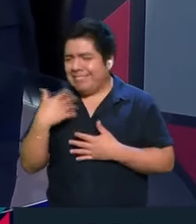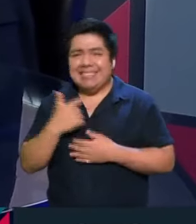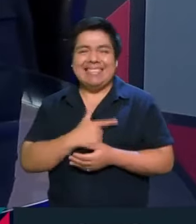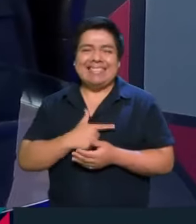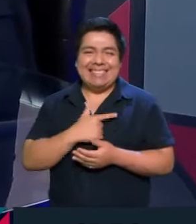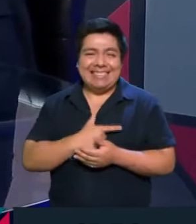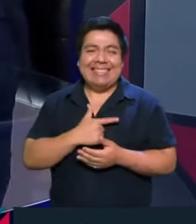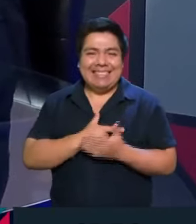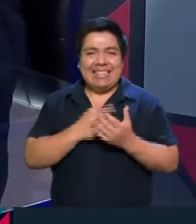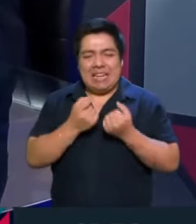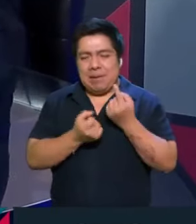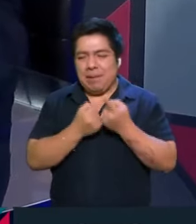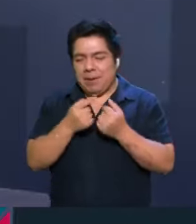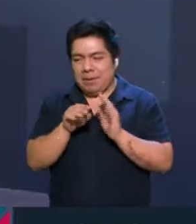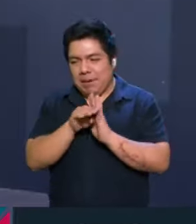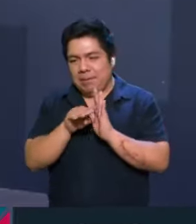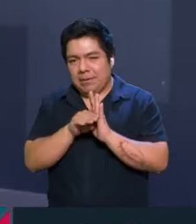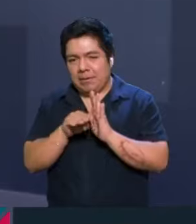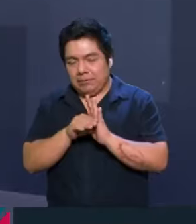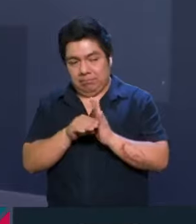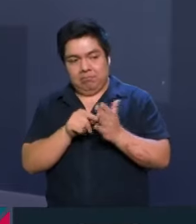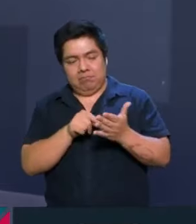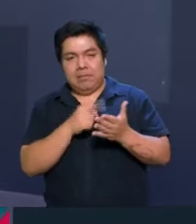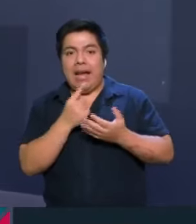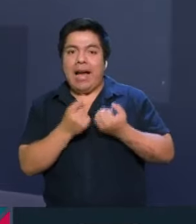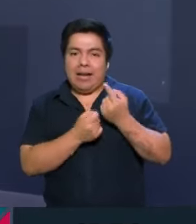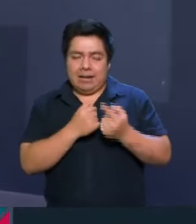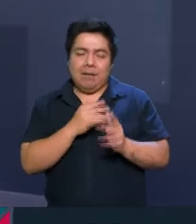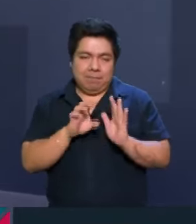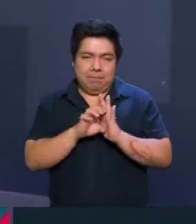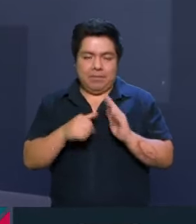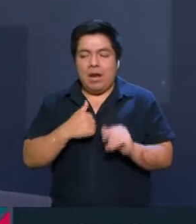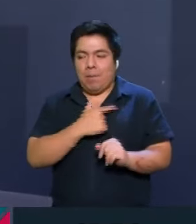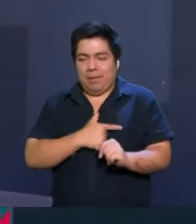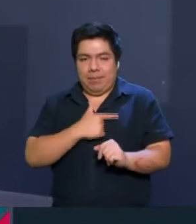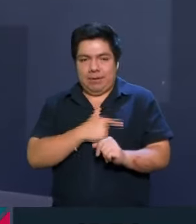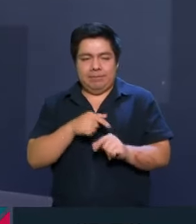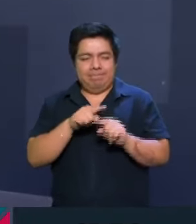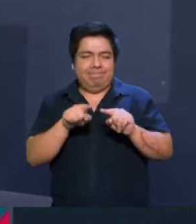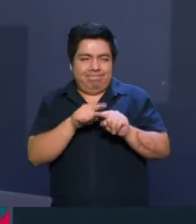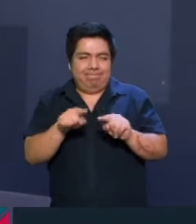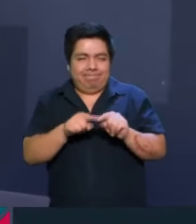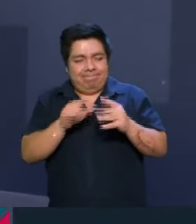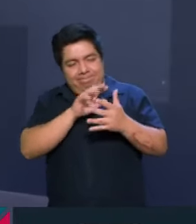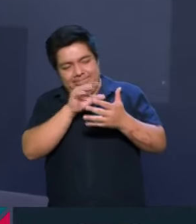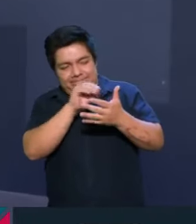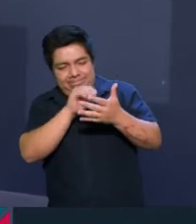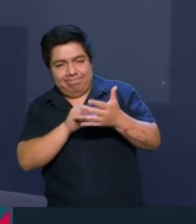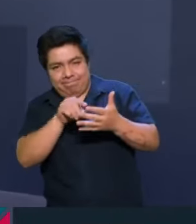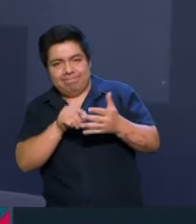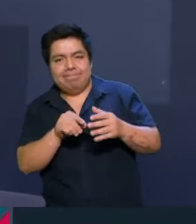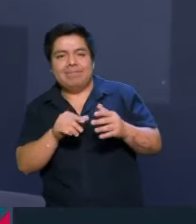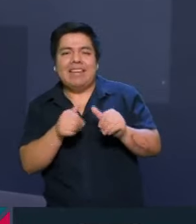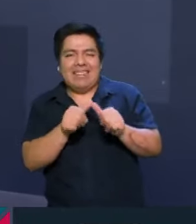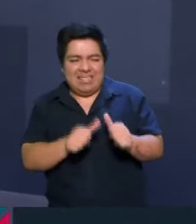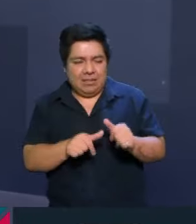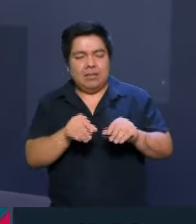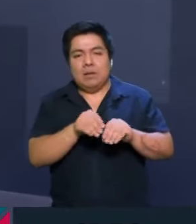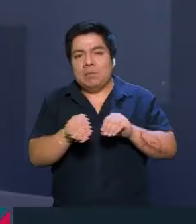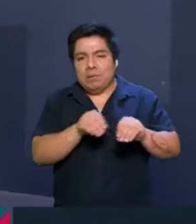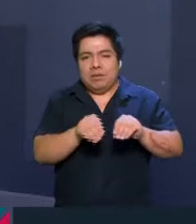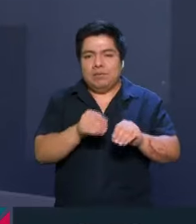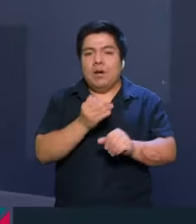ya aparté aquí varias imágenes que voy a buscar, porque también algo que a mí me gusta mucho de esta estética y de todo este movimiento artístico es que